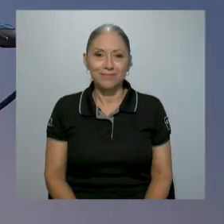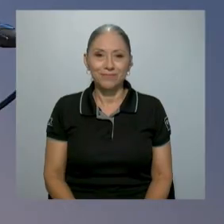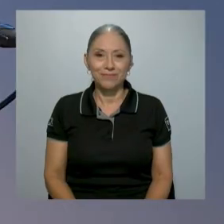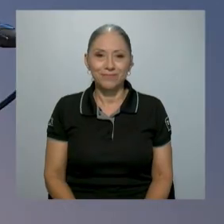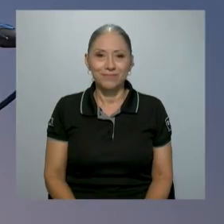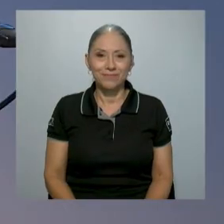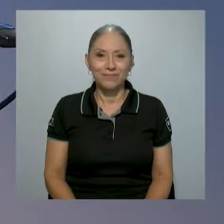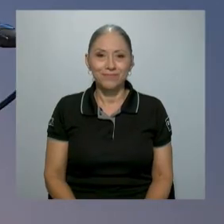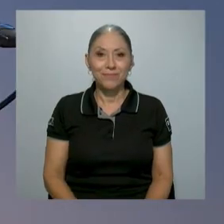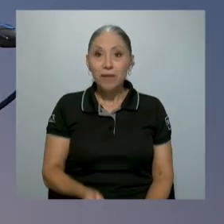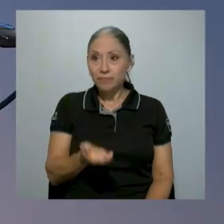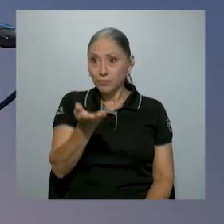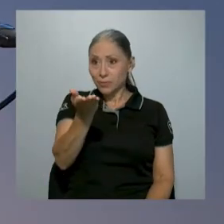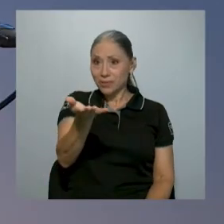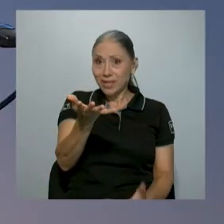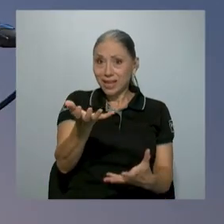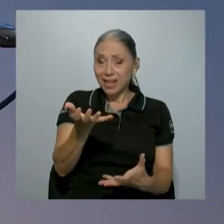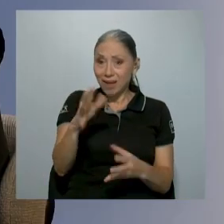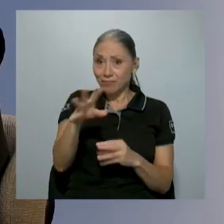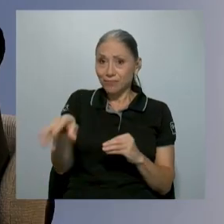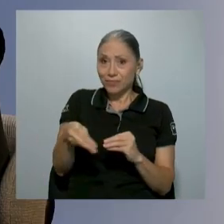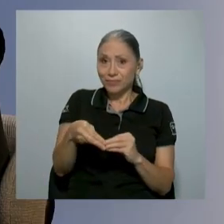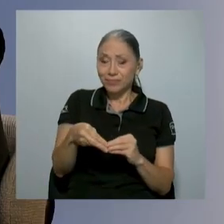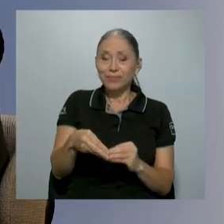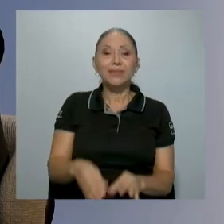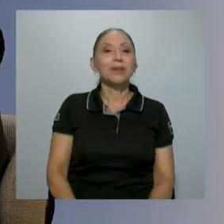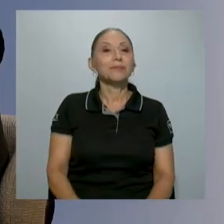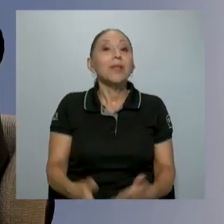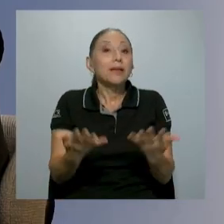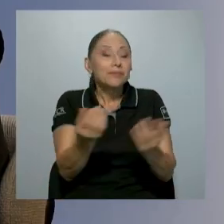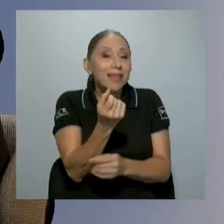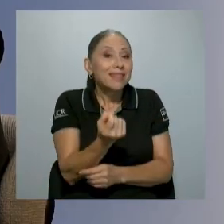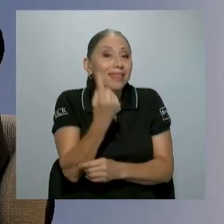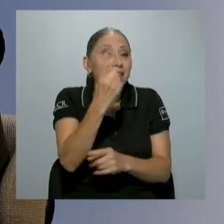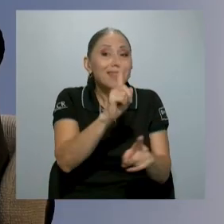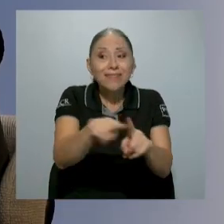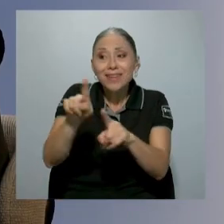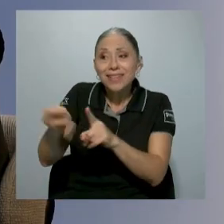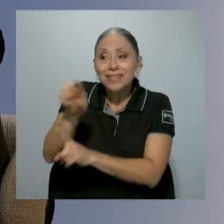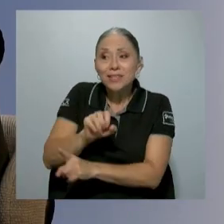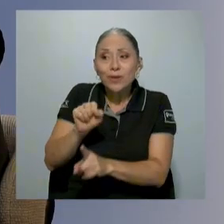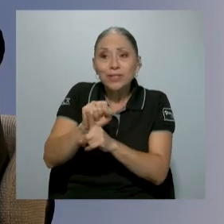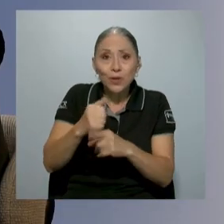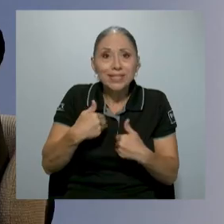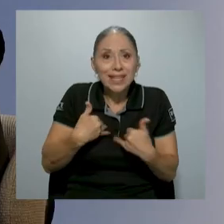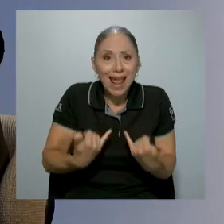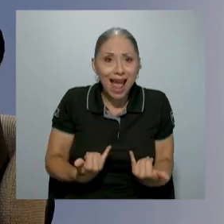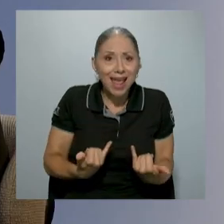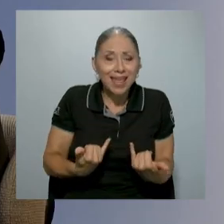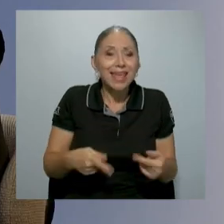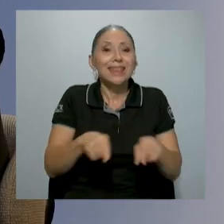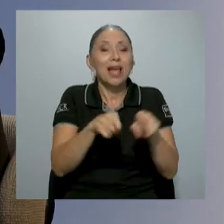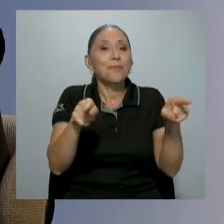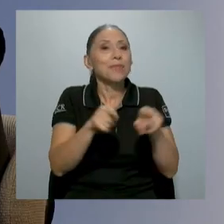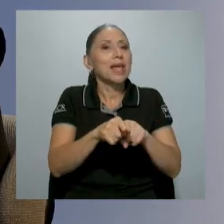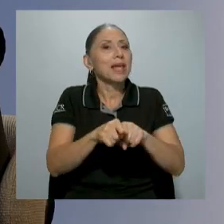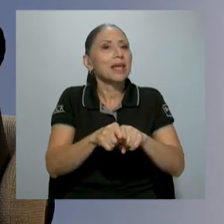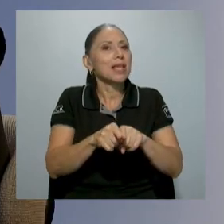quería decir algo, Agustín, no, como un minuto. Entender las dinámicas que existen y las diferencias también